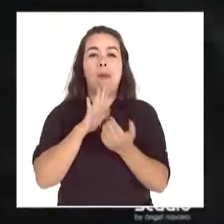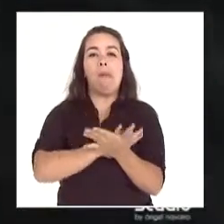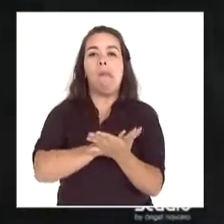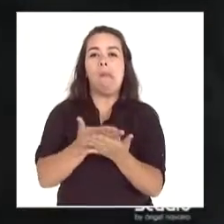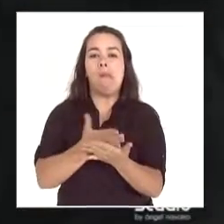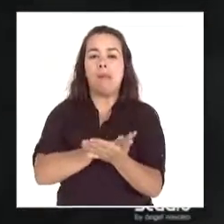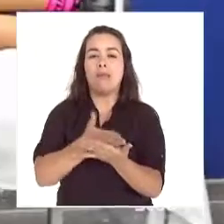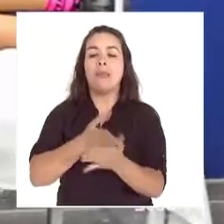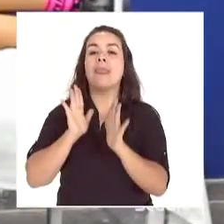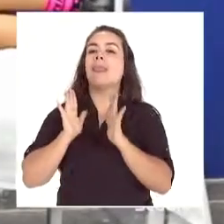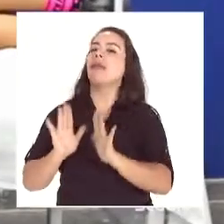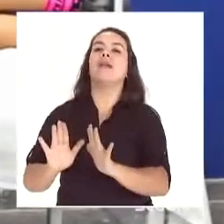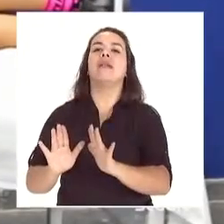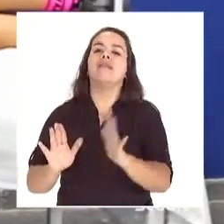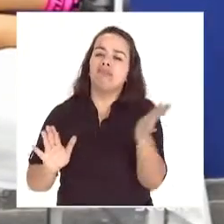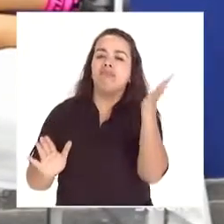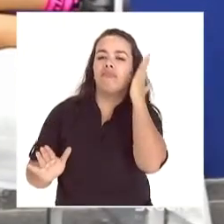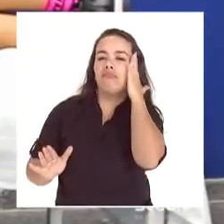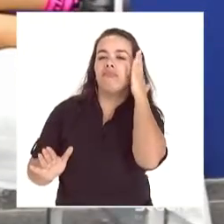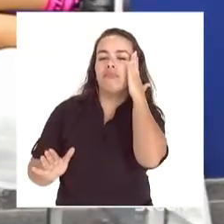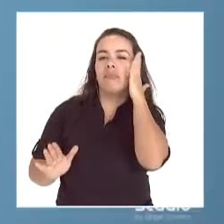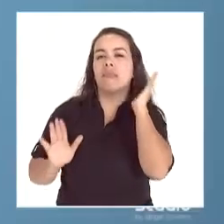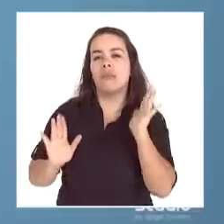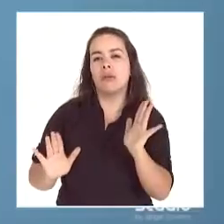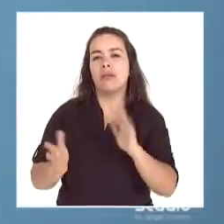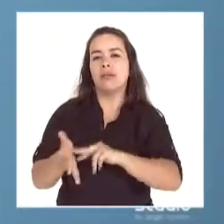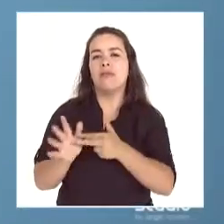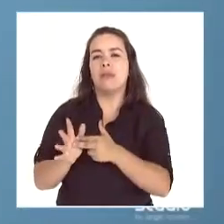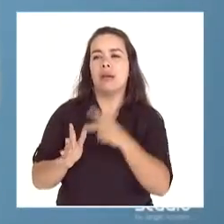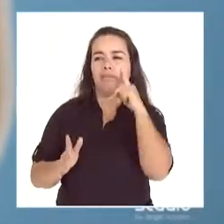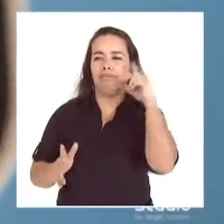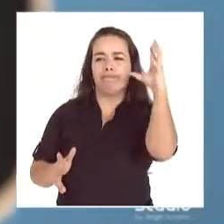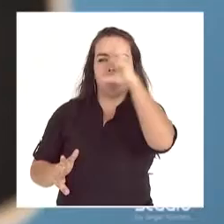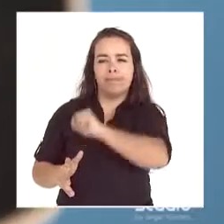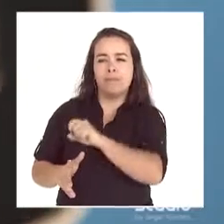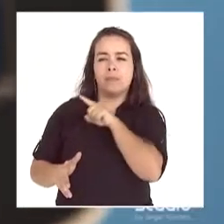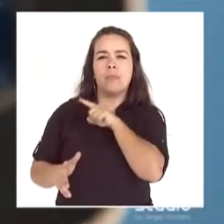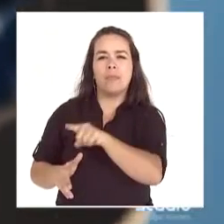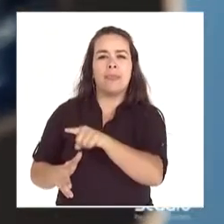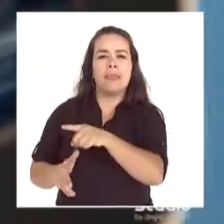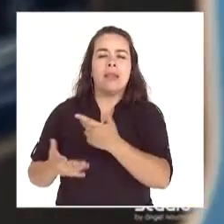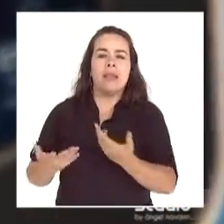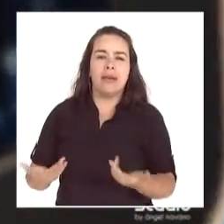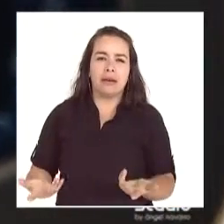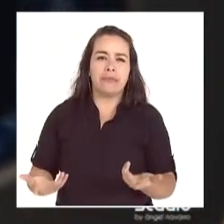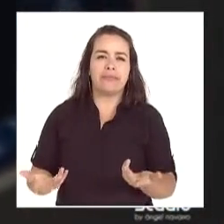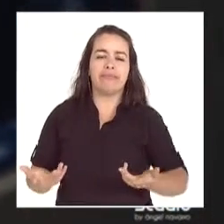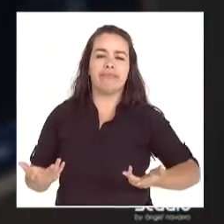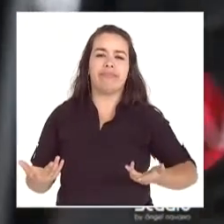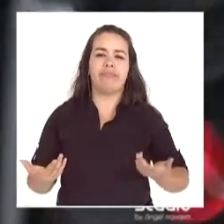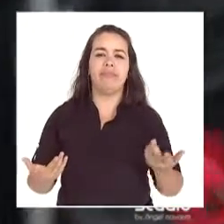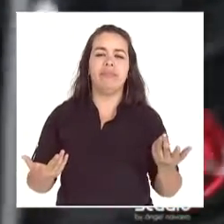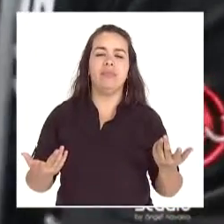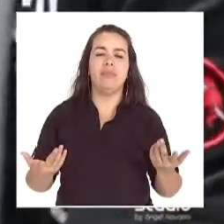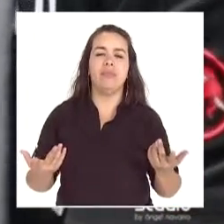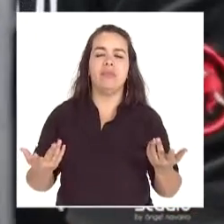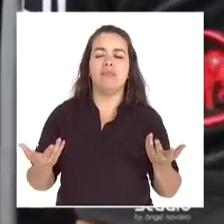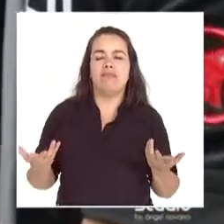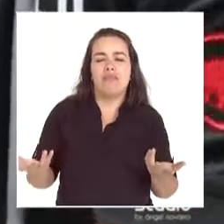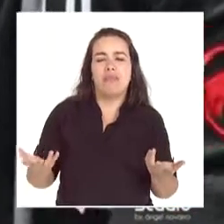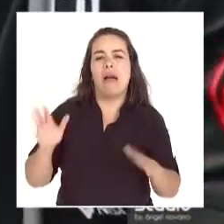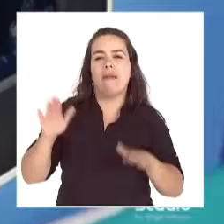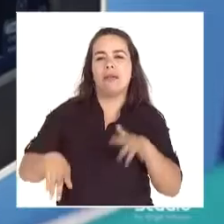supuesto, también puede ser un reflejo de lo que una enfermedad